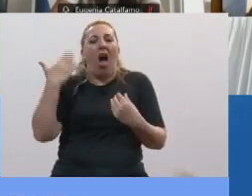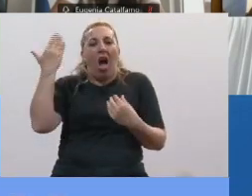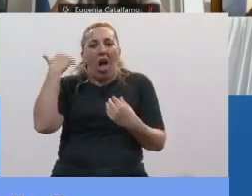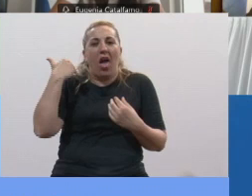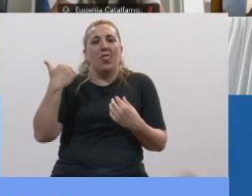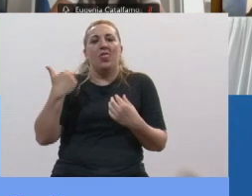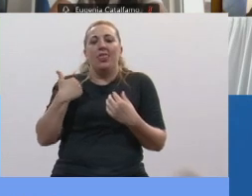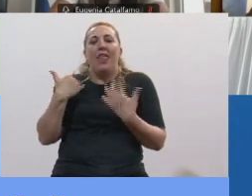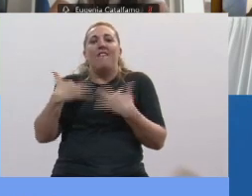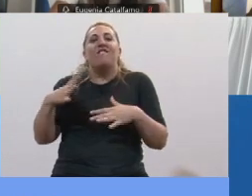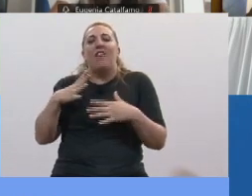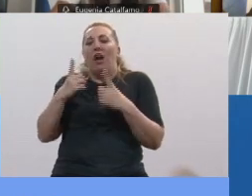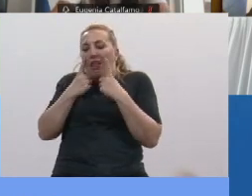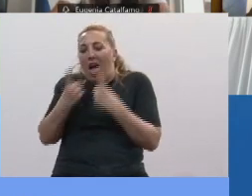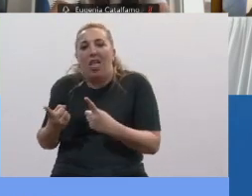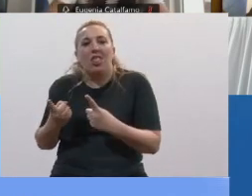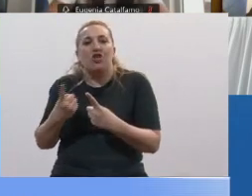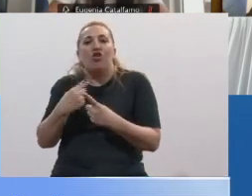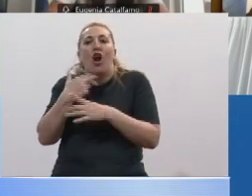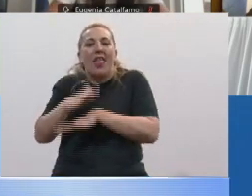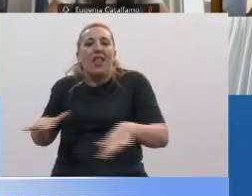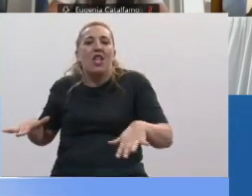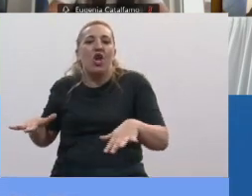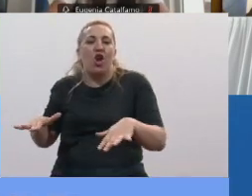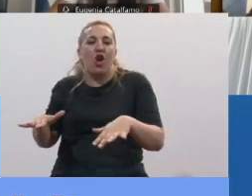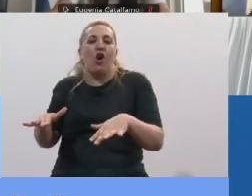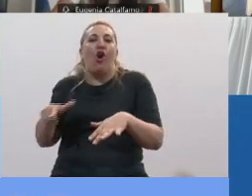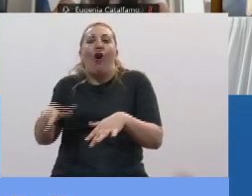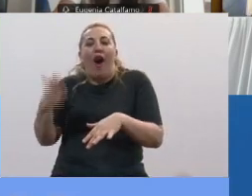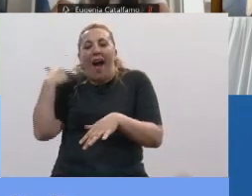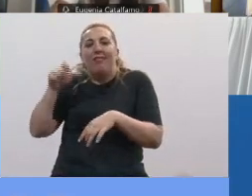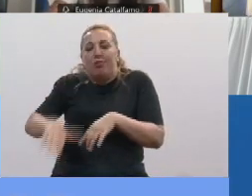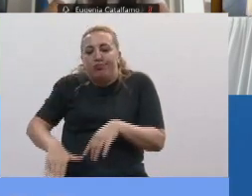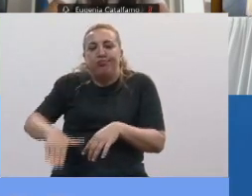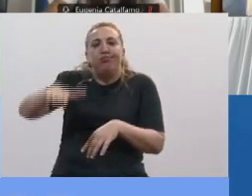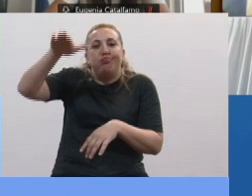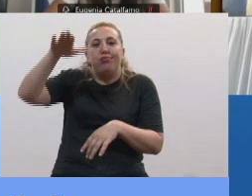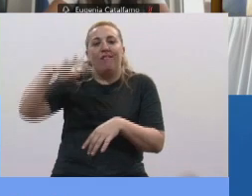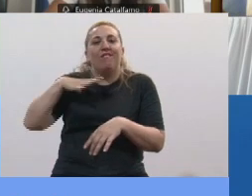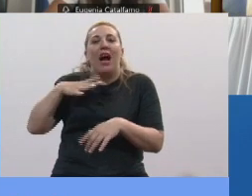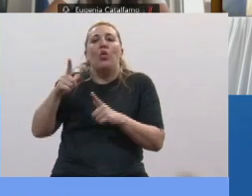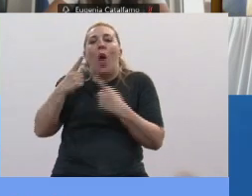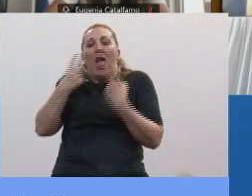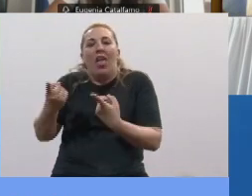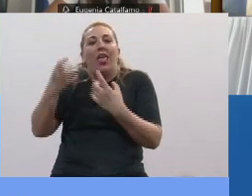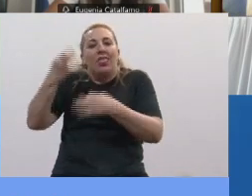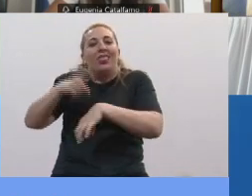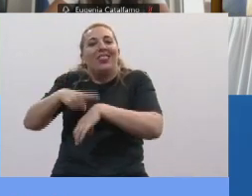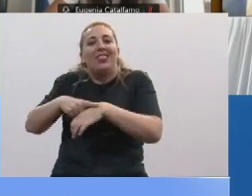hijos las horas necesarias en su niñez, en su infancia, por haber